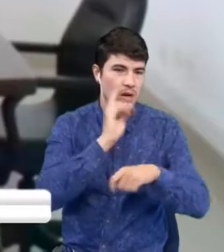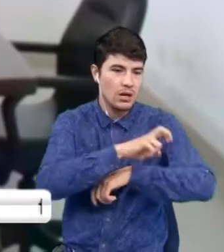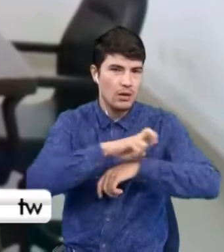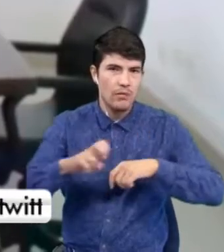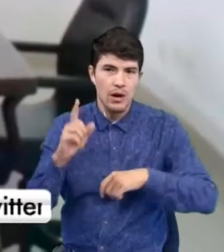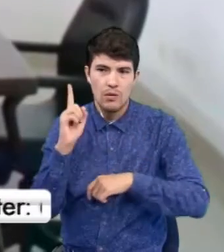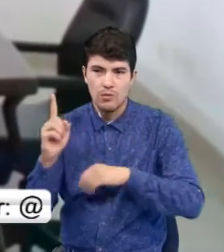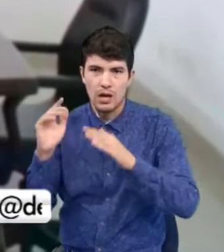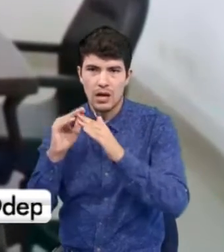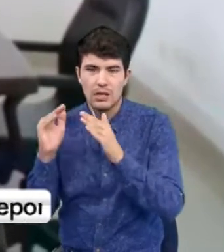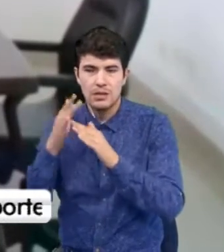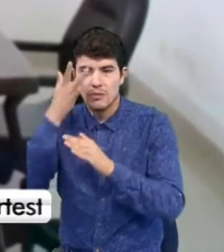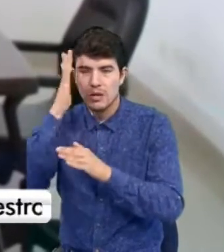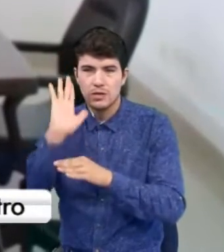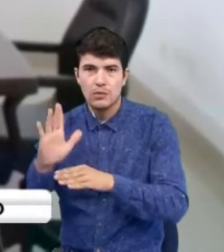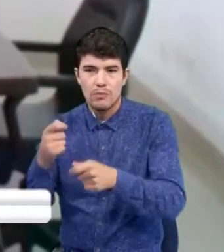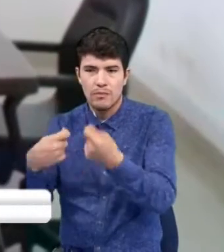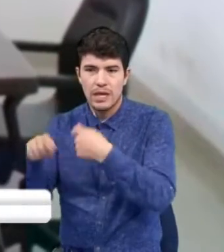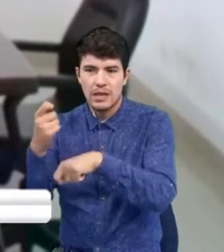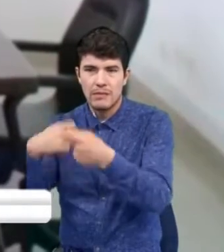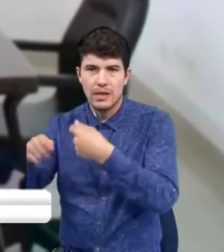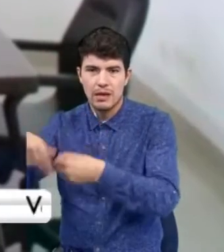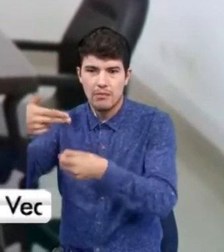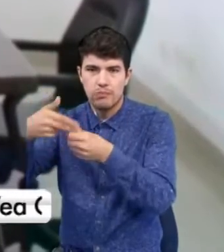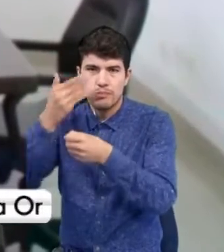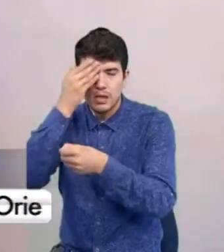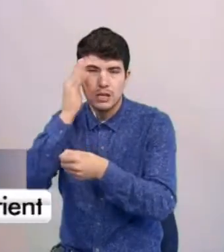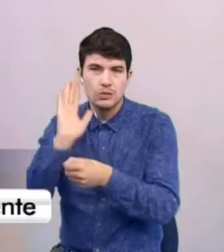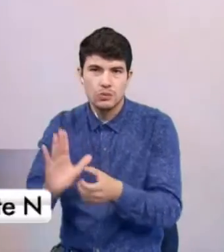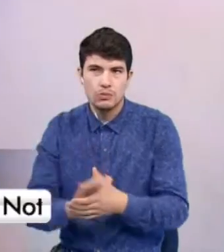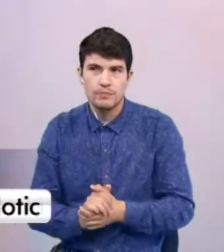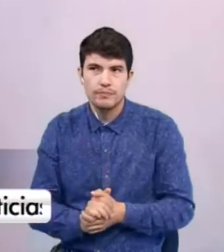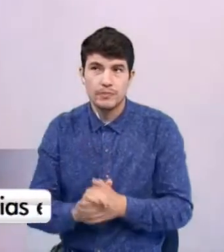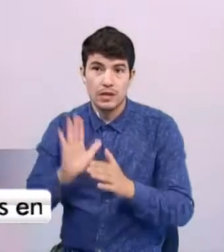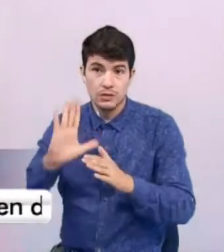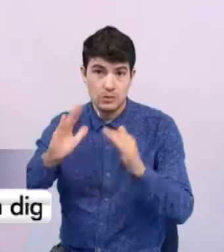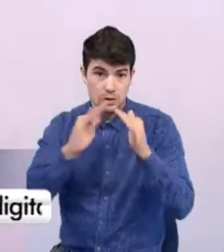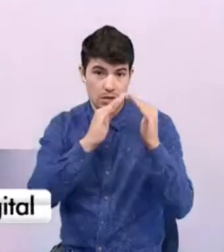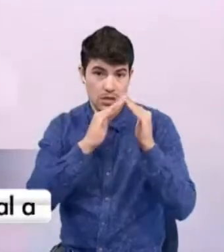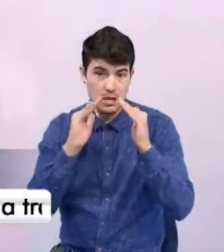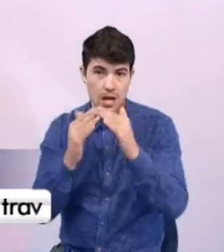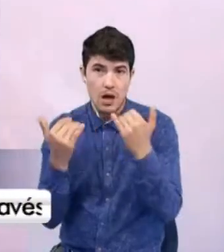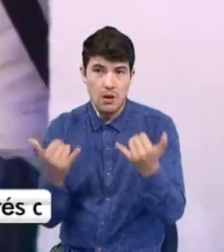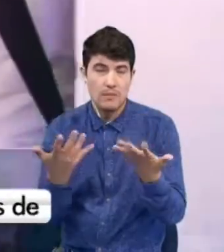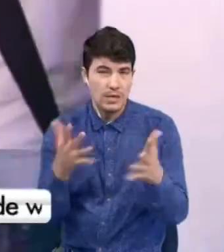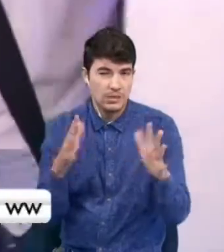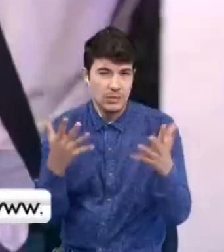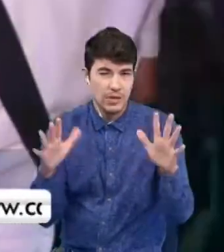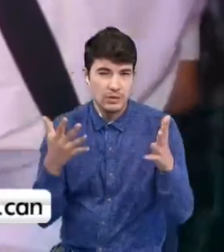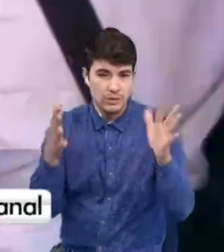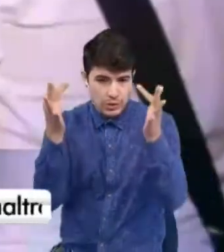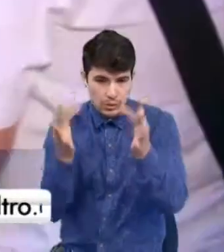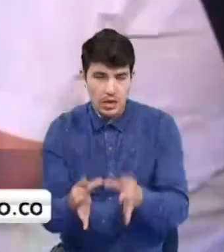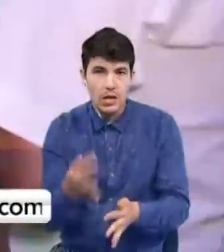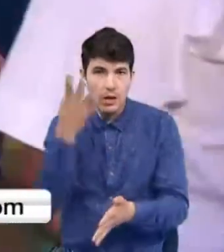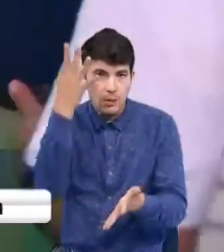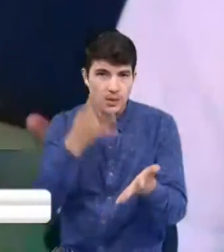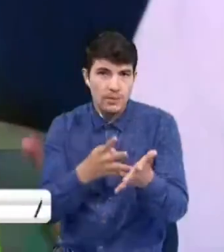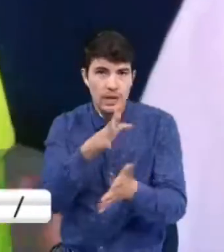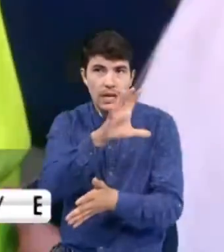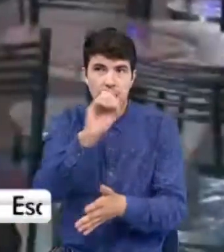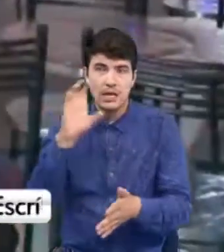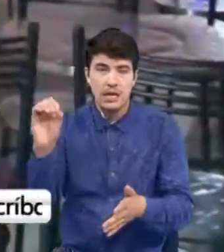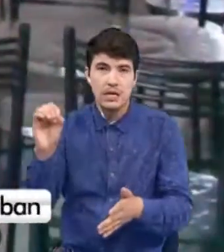1 por comercializar hidrocarburos de contrabando. Los inmuebles están avaluados aproximadamente en